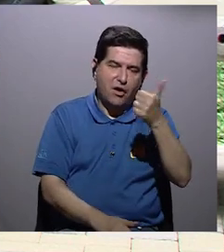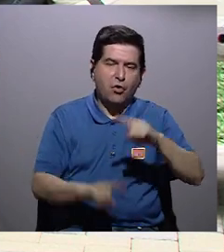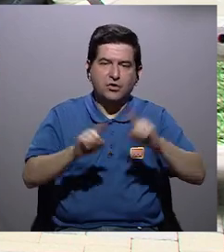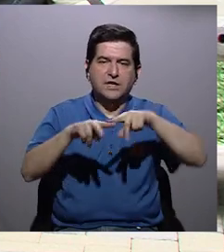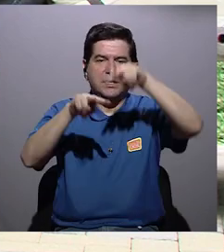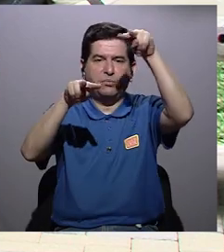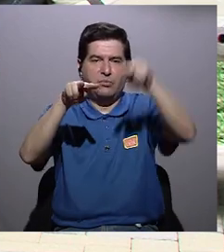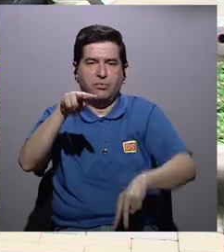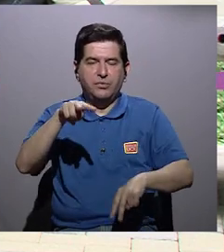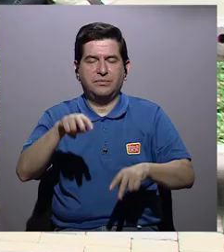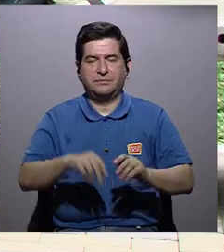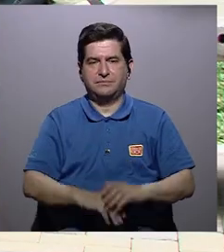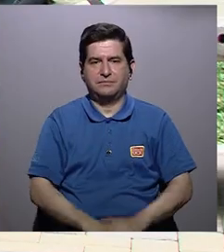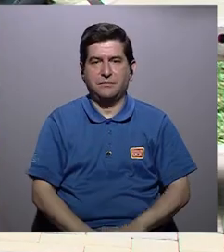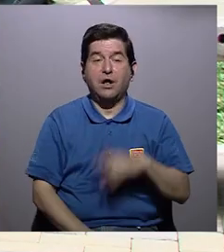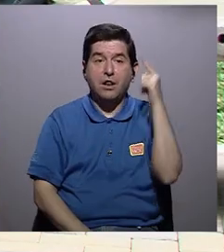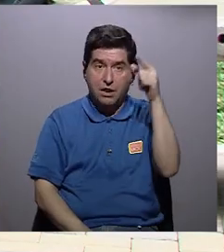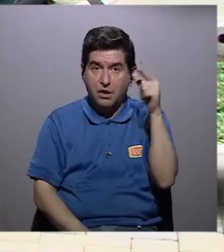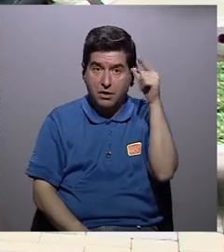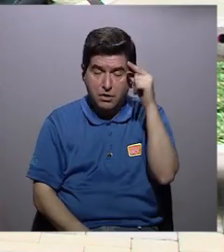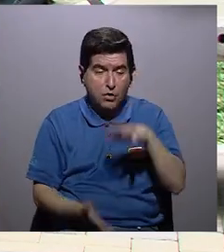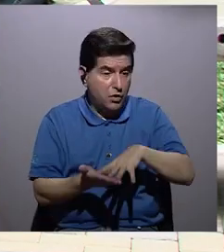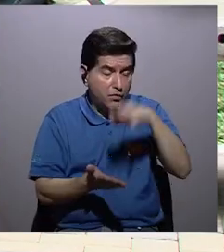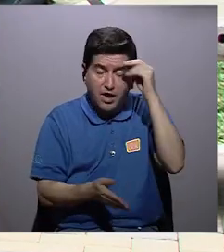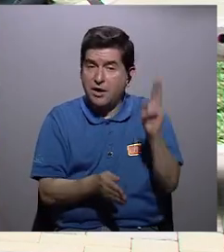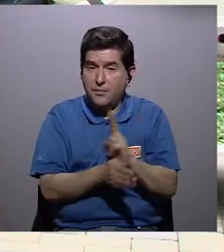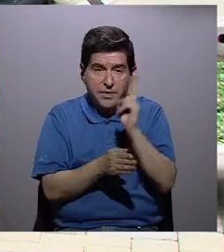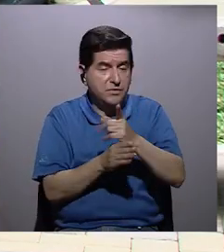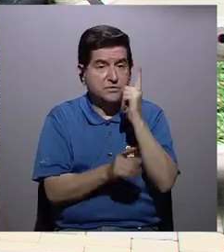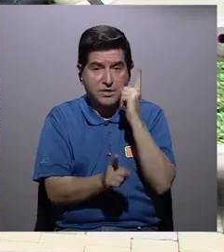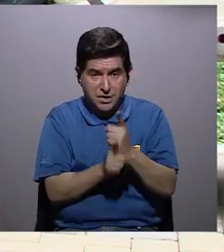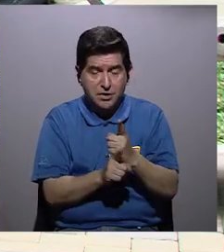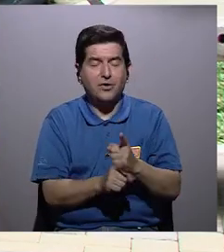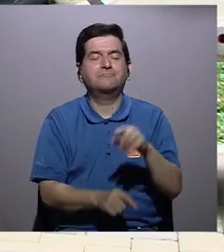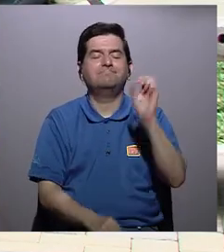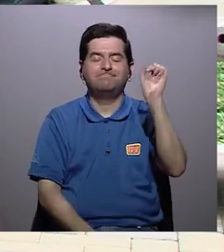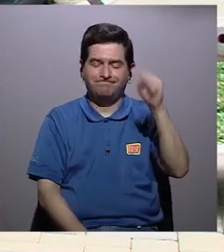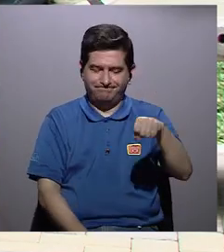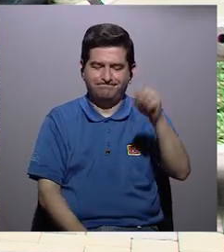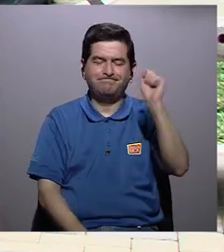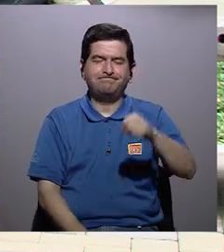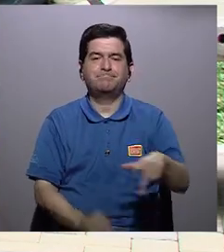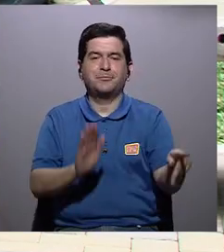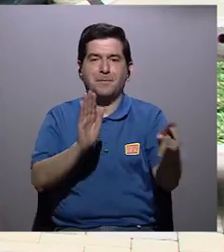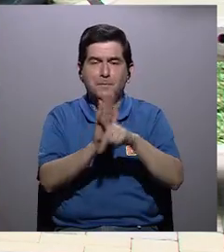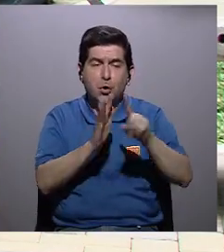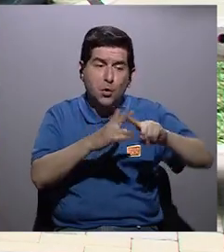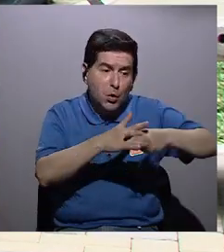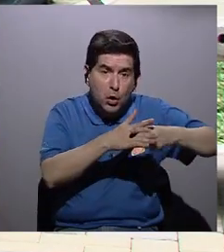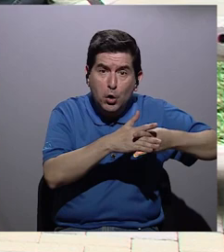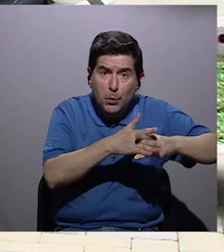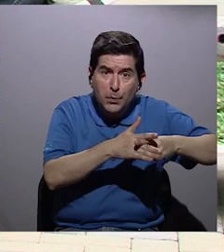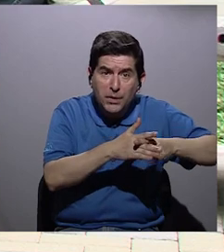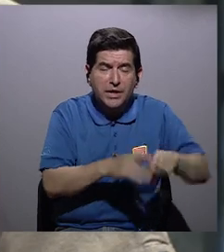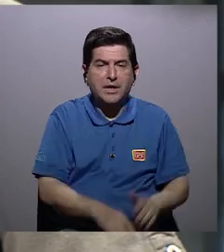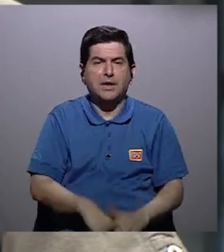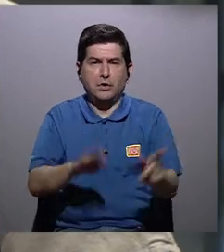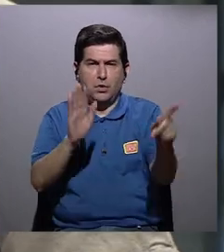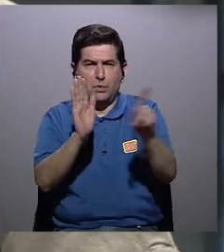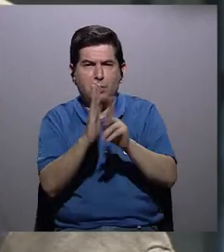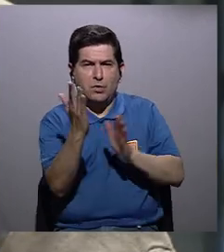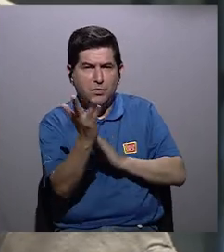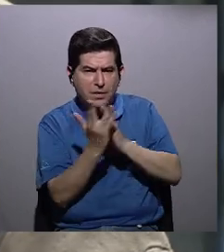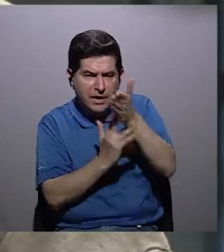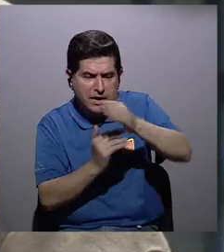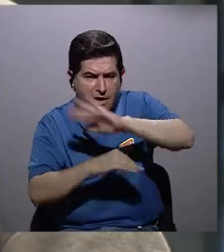otras desventajas al niño o la niña. Por supuesto, porque sí. No aprende a usar exactamente, si les prohibís los dispositivos, si les prohibís el